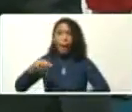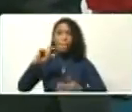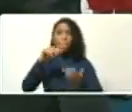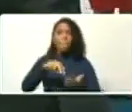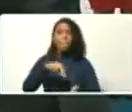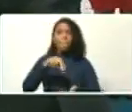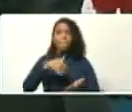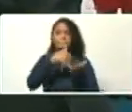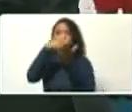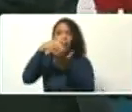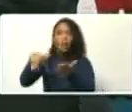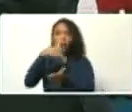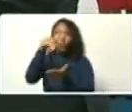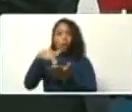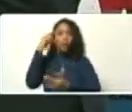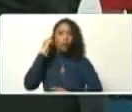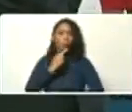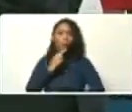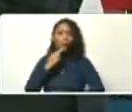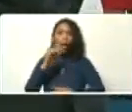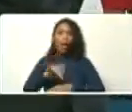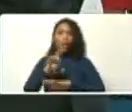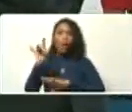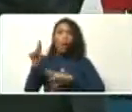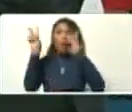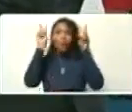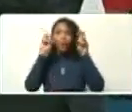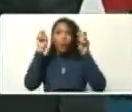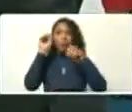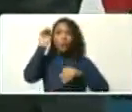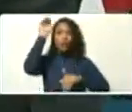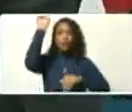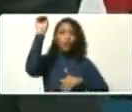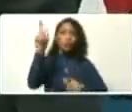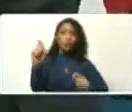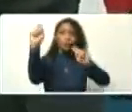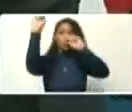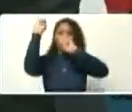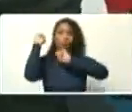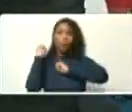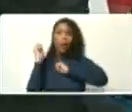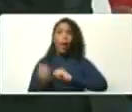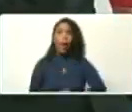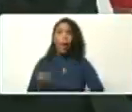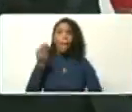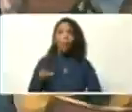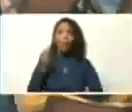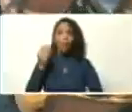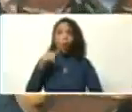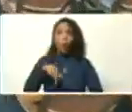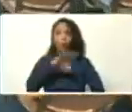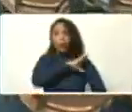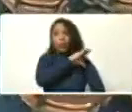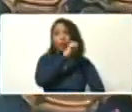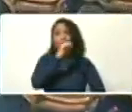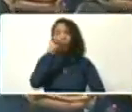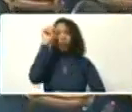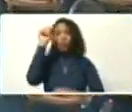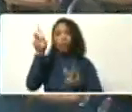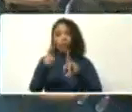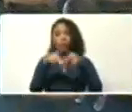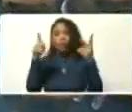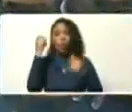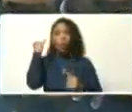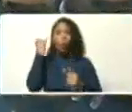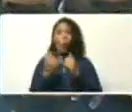Periodismo Simón Bolívar, que también ha dejado a las nuevas generaciones un legado importante, hoy director del diario Últimas